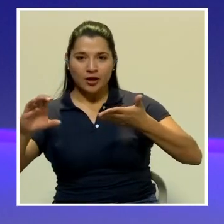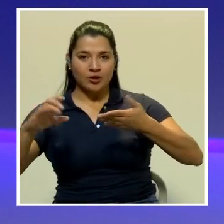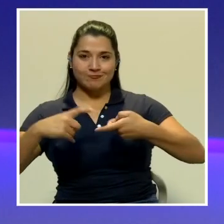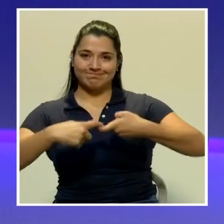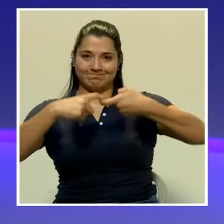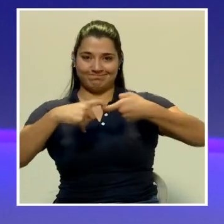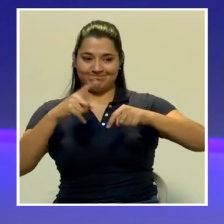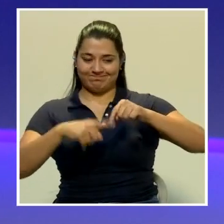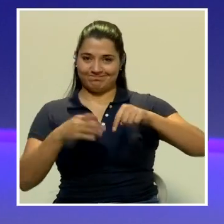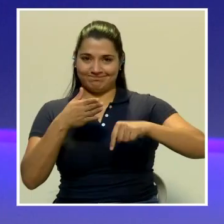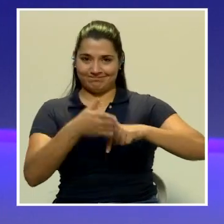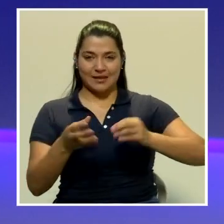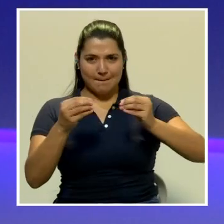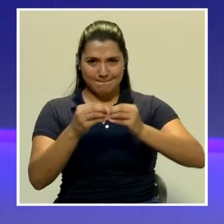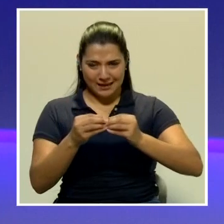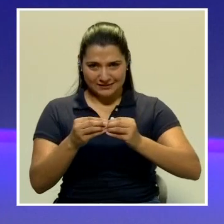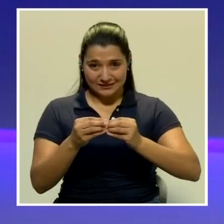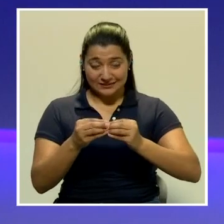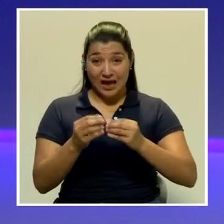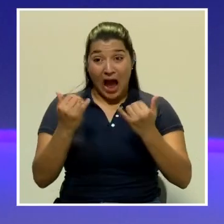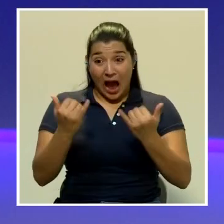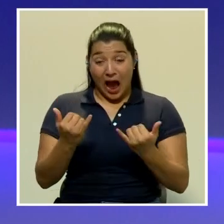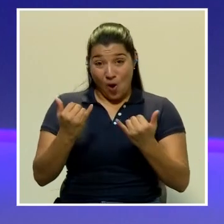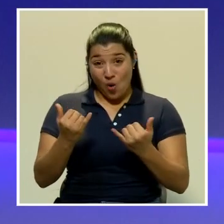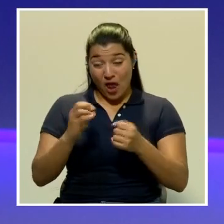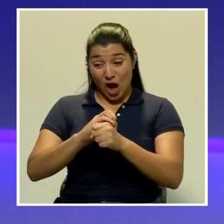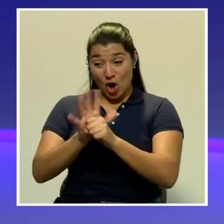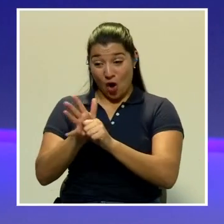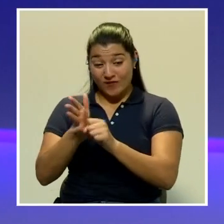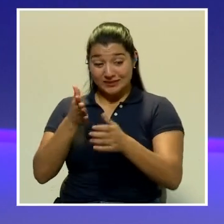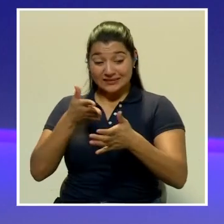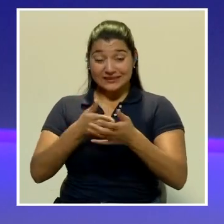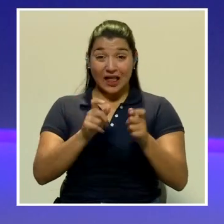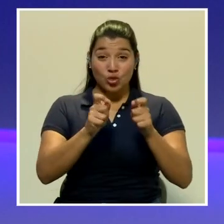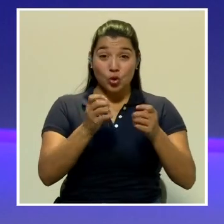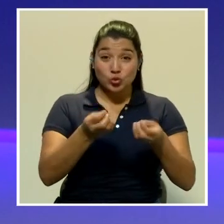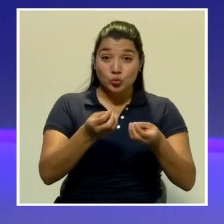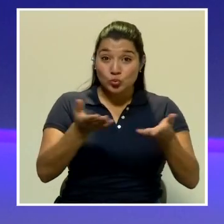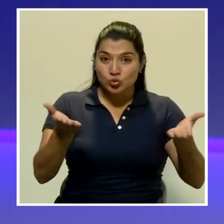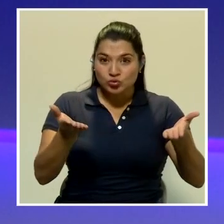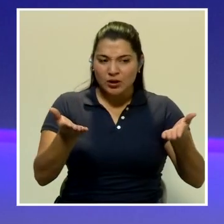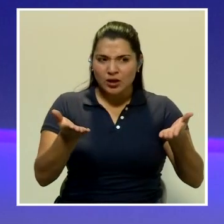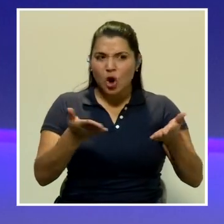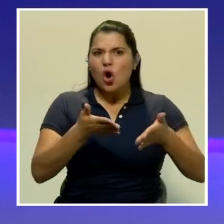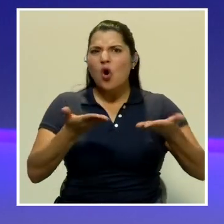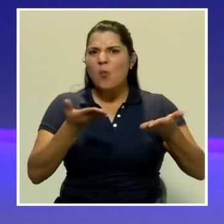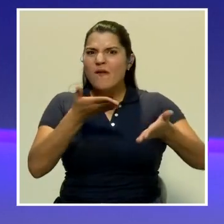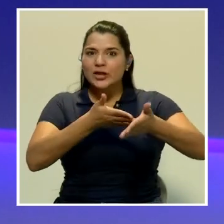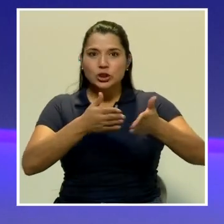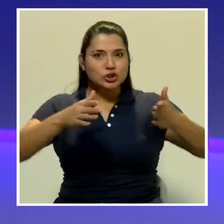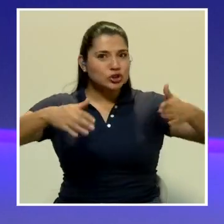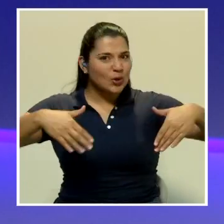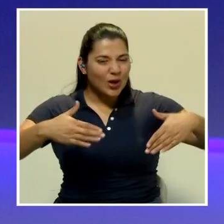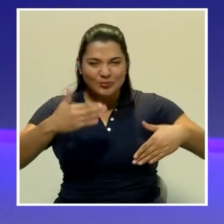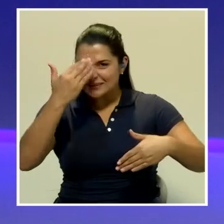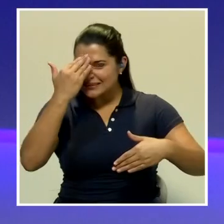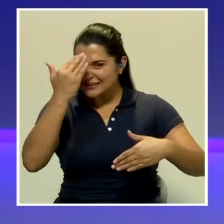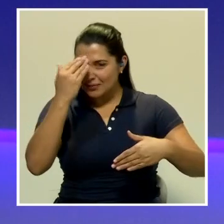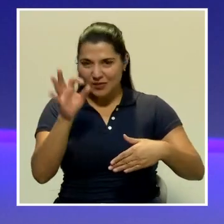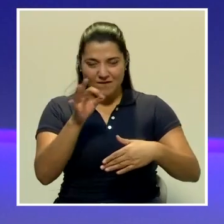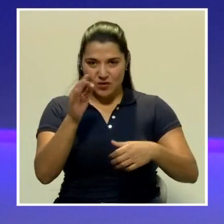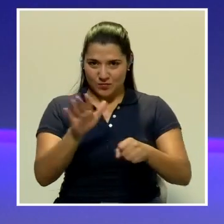del COVID en la educación pública son todavía difíciles de anticipar, pero sabemos que